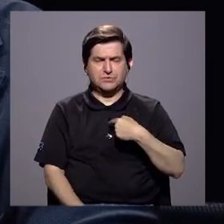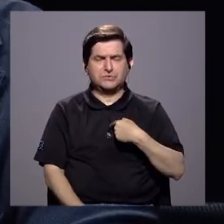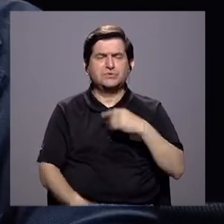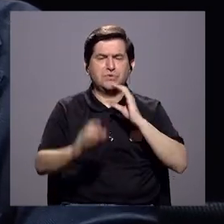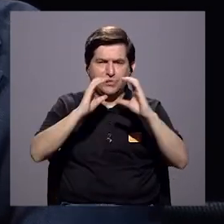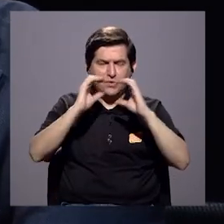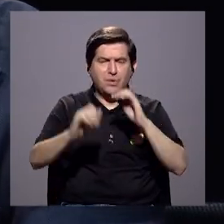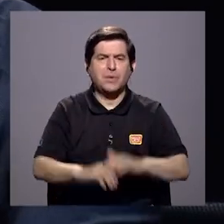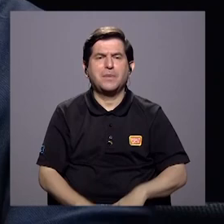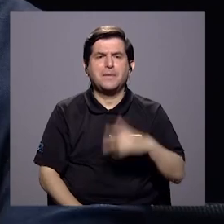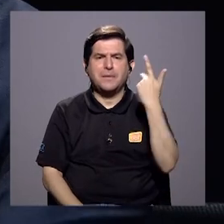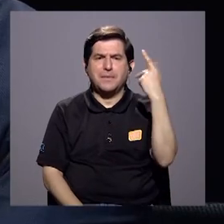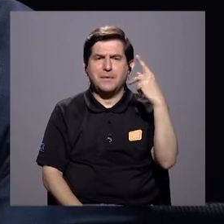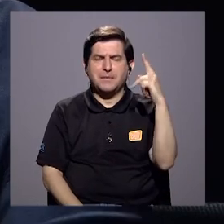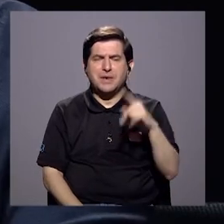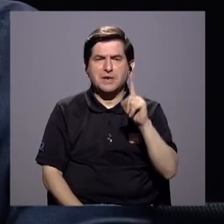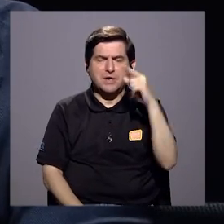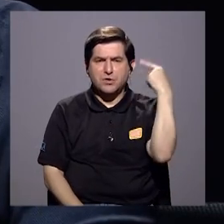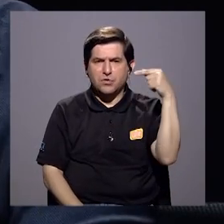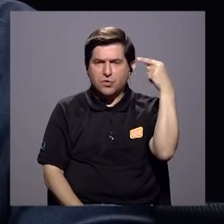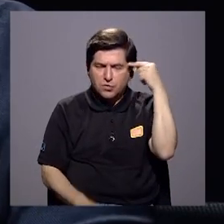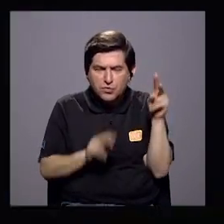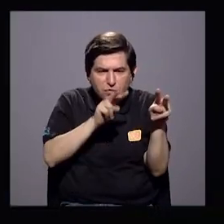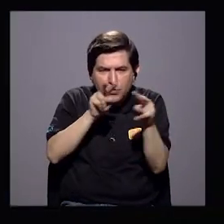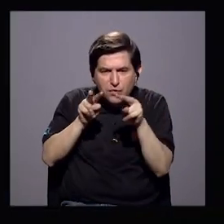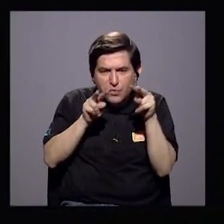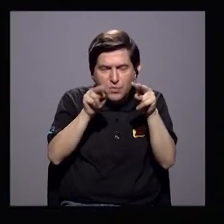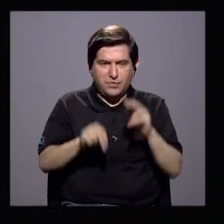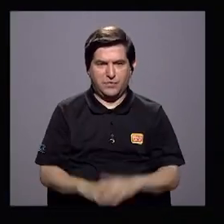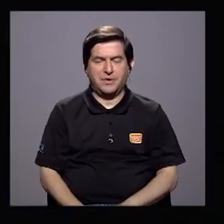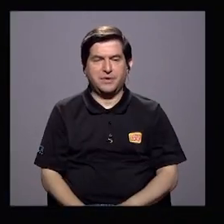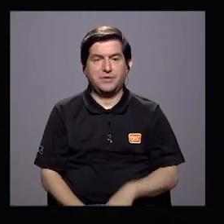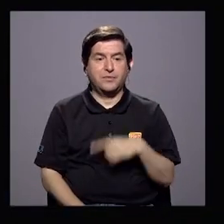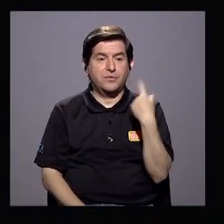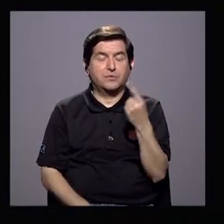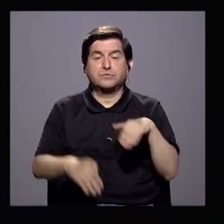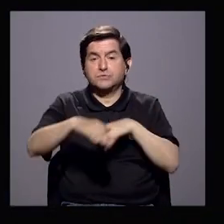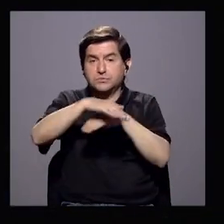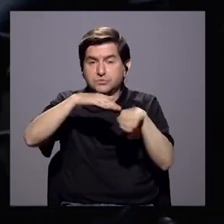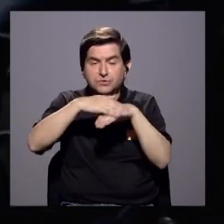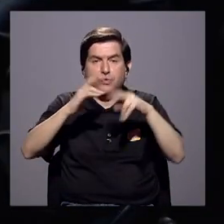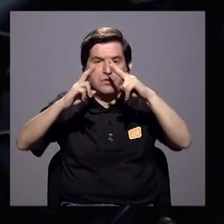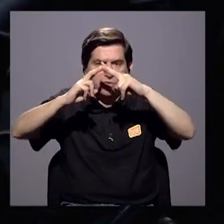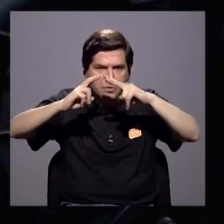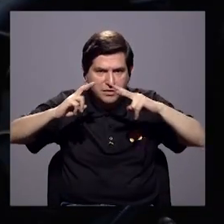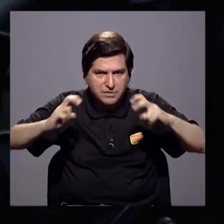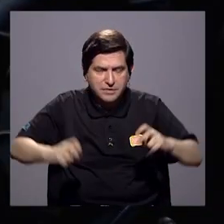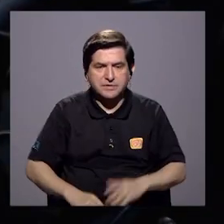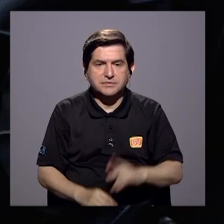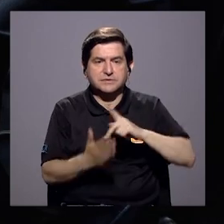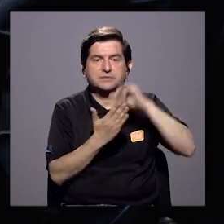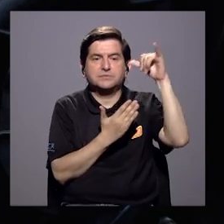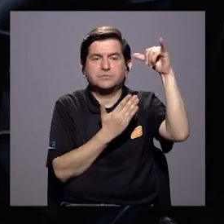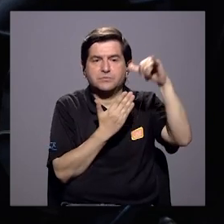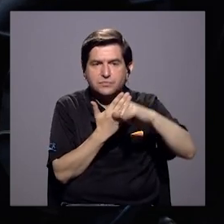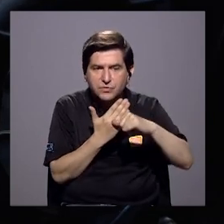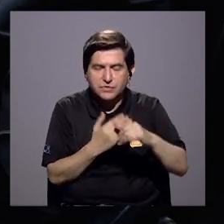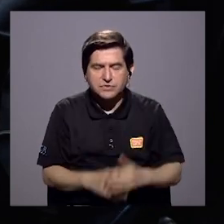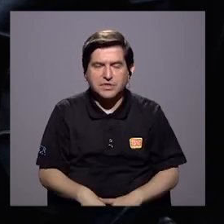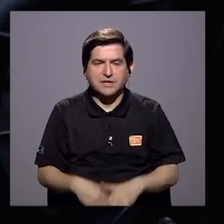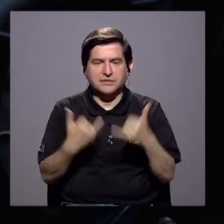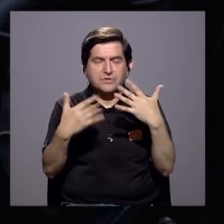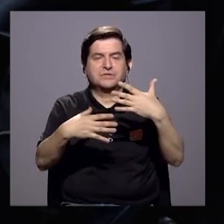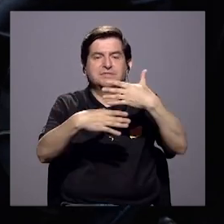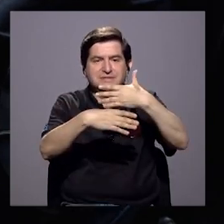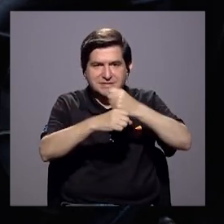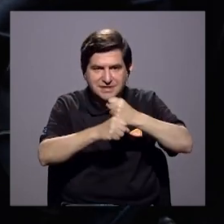estaba reportando sobre los peligros de un gobierno vigilante yo recuerdo únicamente con base el análisis de los proyectos que se